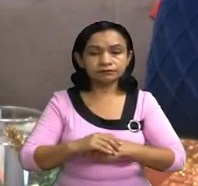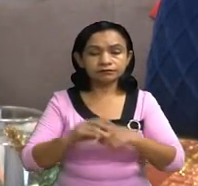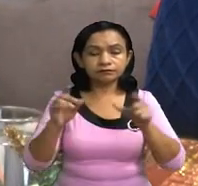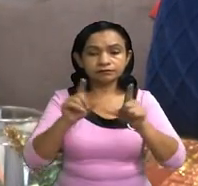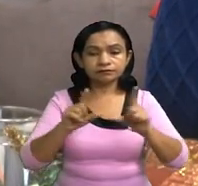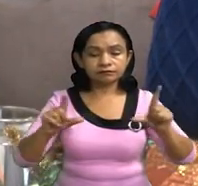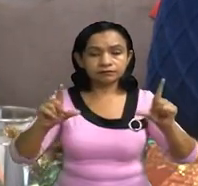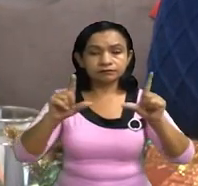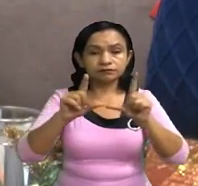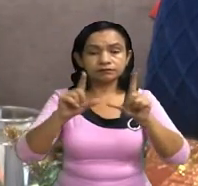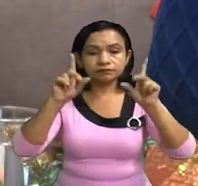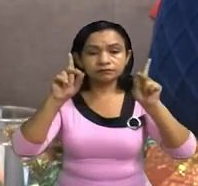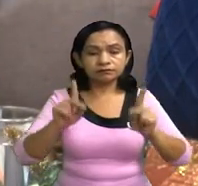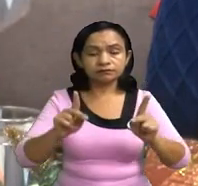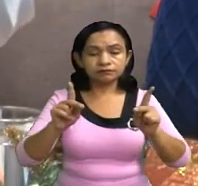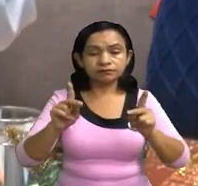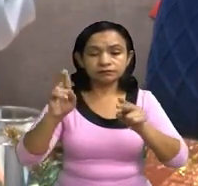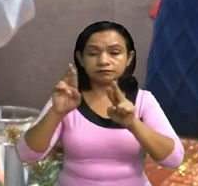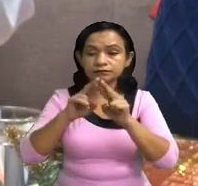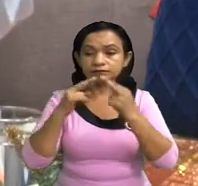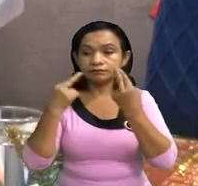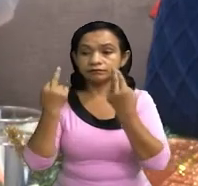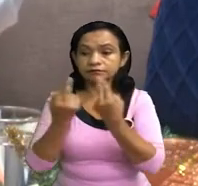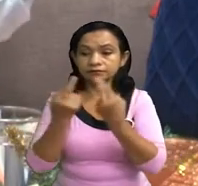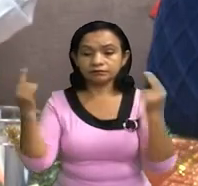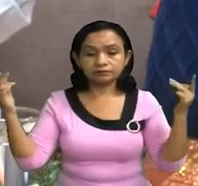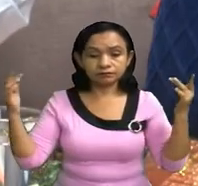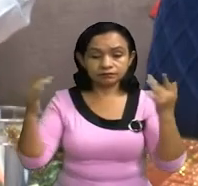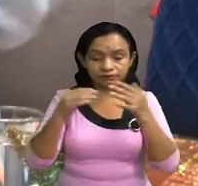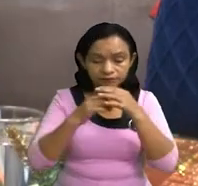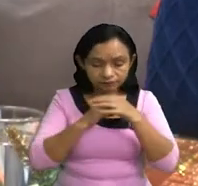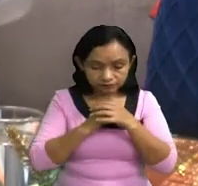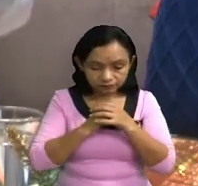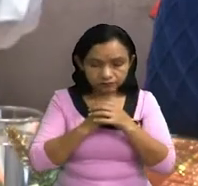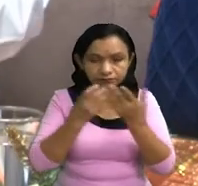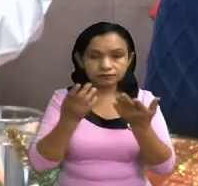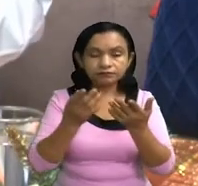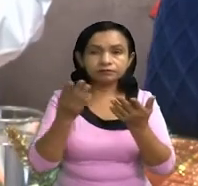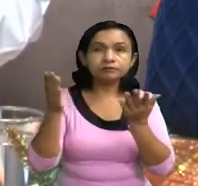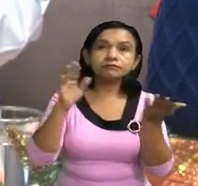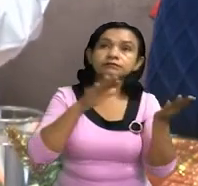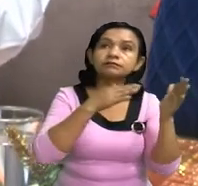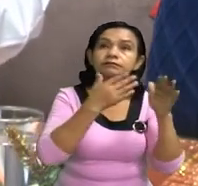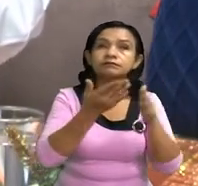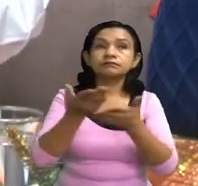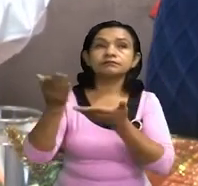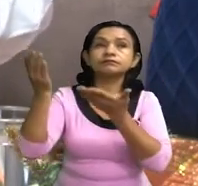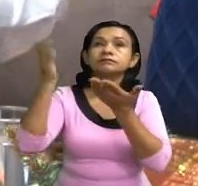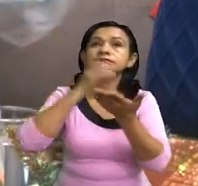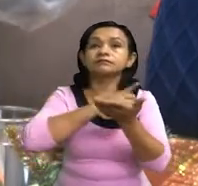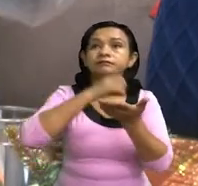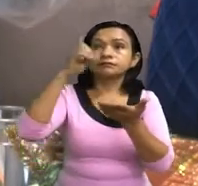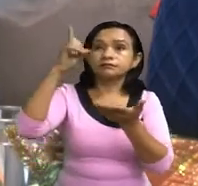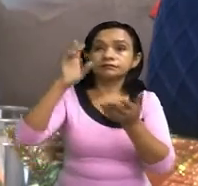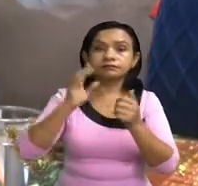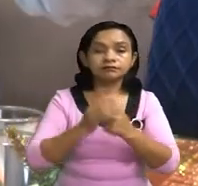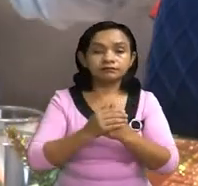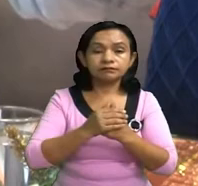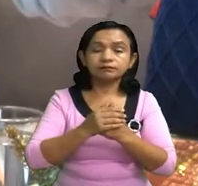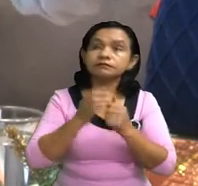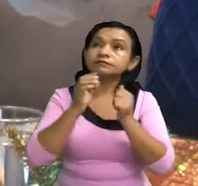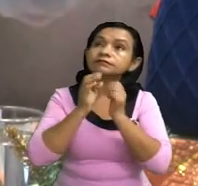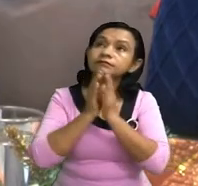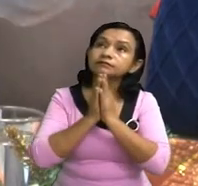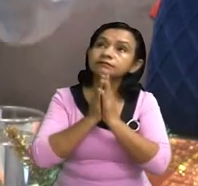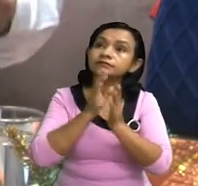donde los cristianos nos convocamos para orar, para alabar a Dios, para pedirle a Dios